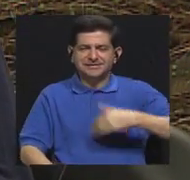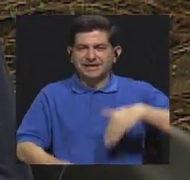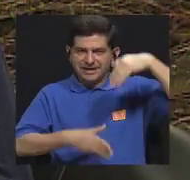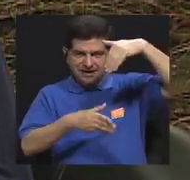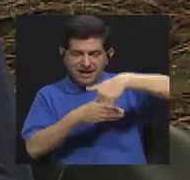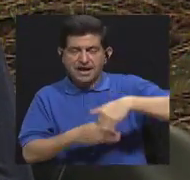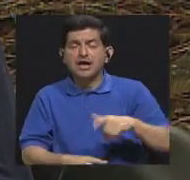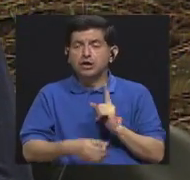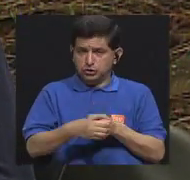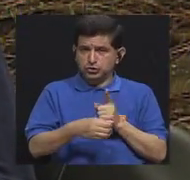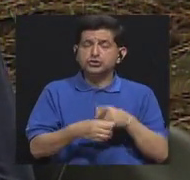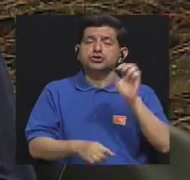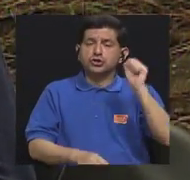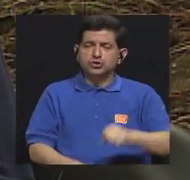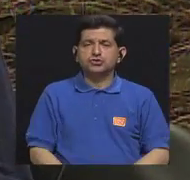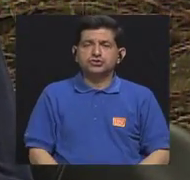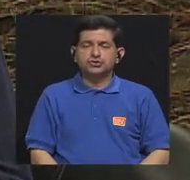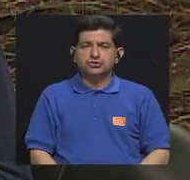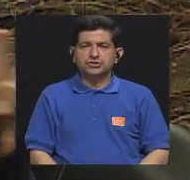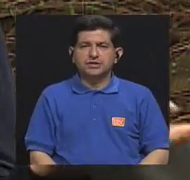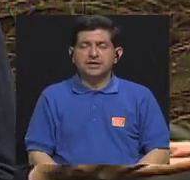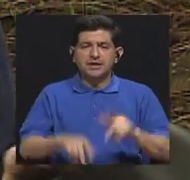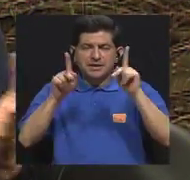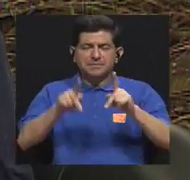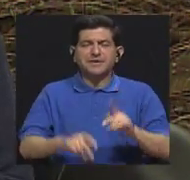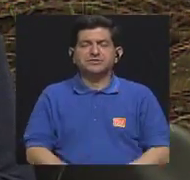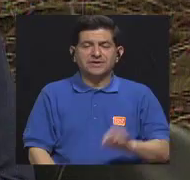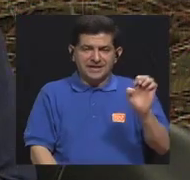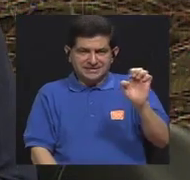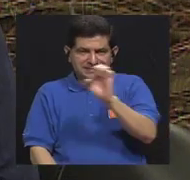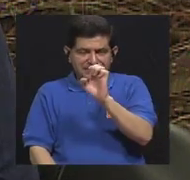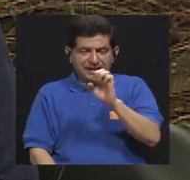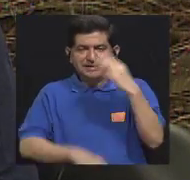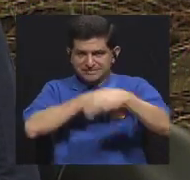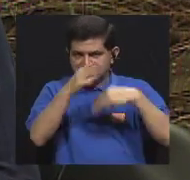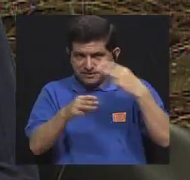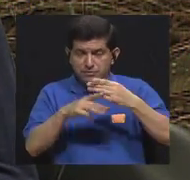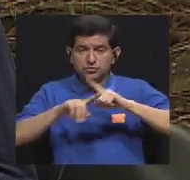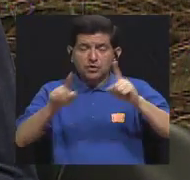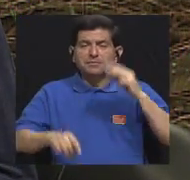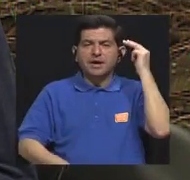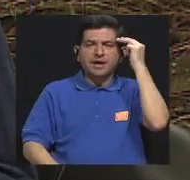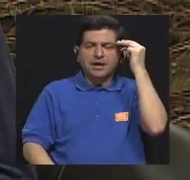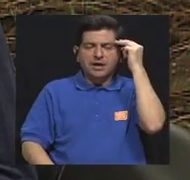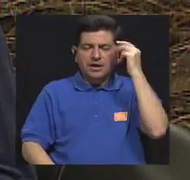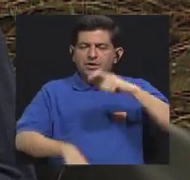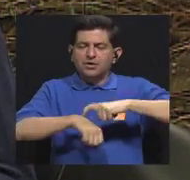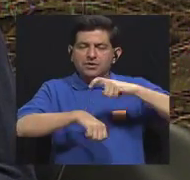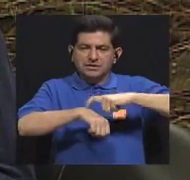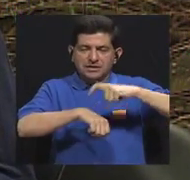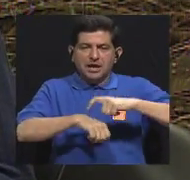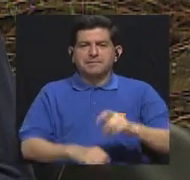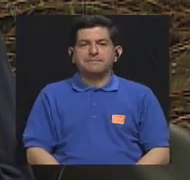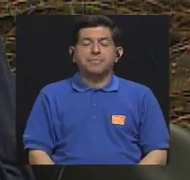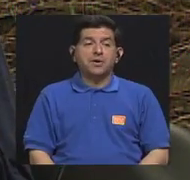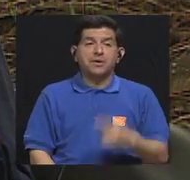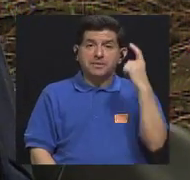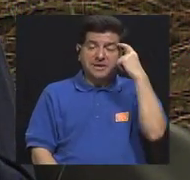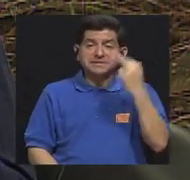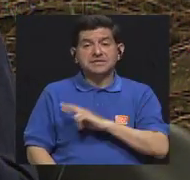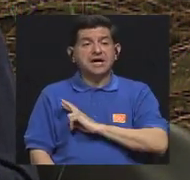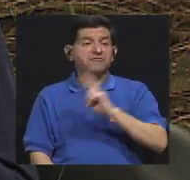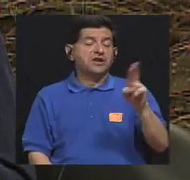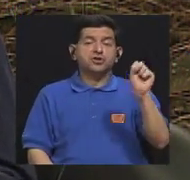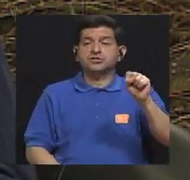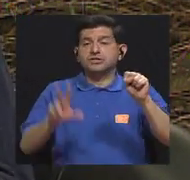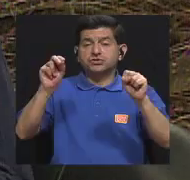lo tengamos muy inscrito, los chinos sí lo hacen, los orientales, ¿verdad?, a nivel general. Pero la meditación, el tener el espacio, llámese